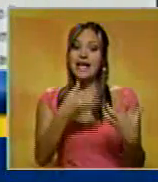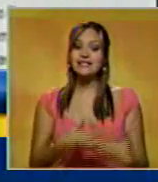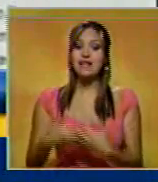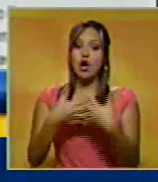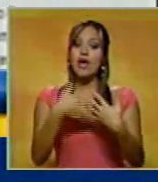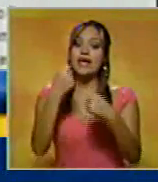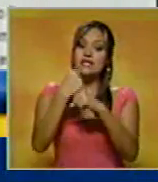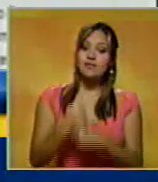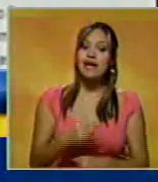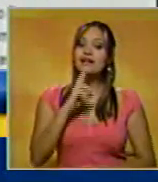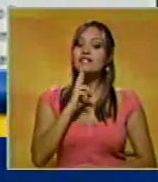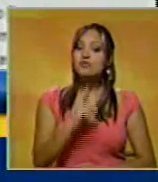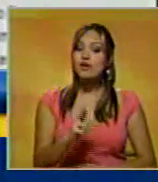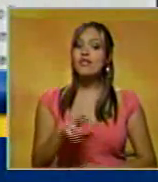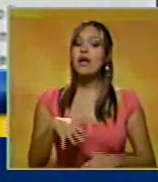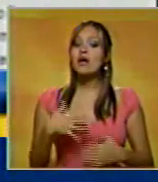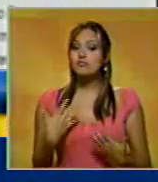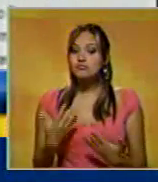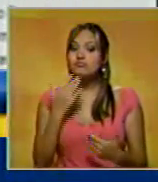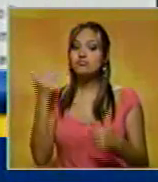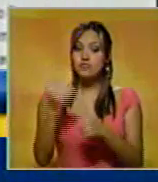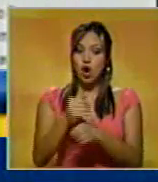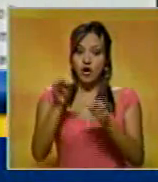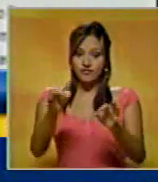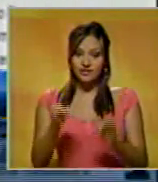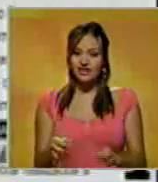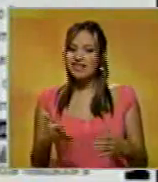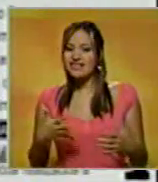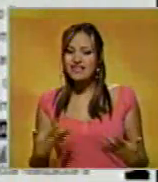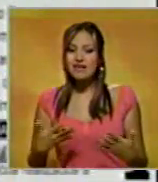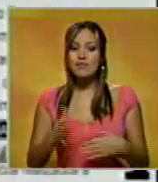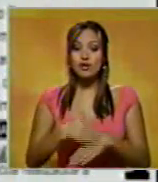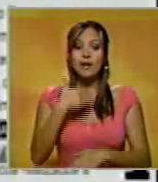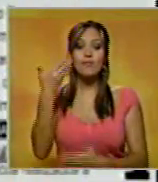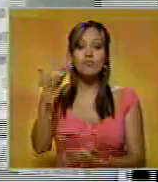y se esperan los resultados para determinar con certeza la causa de su muerte